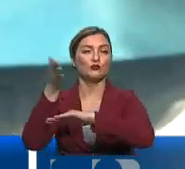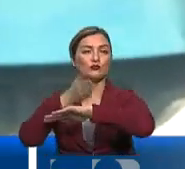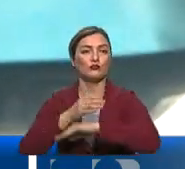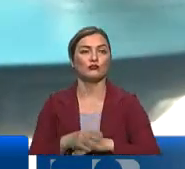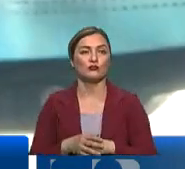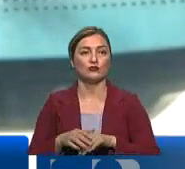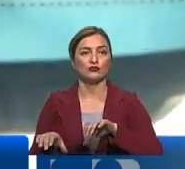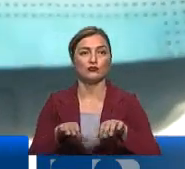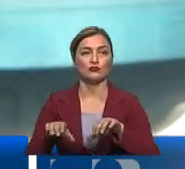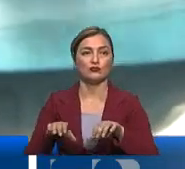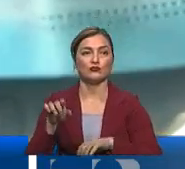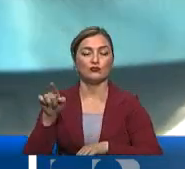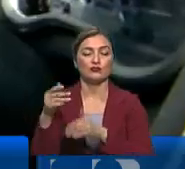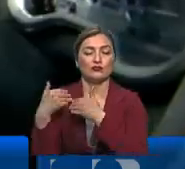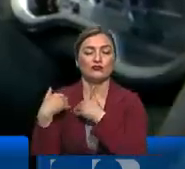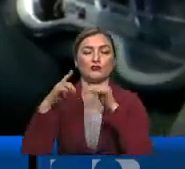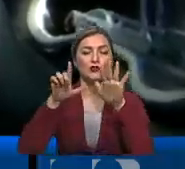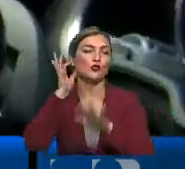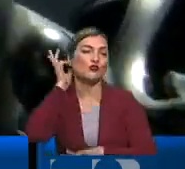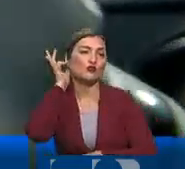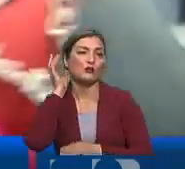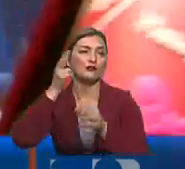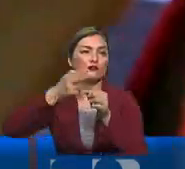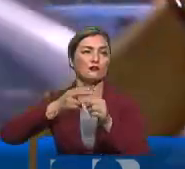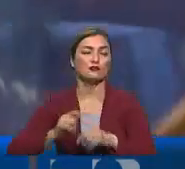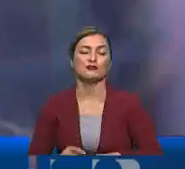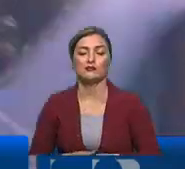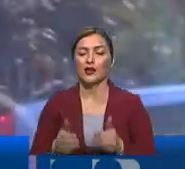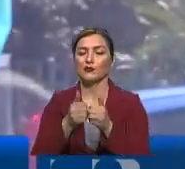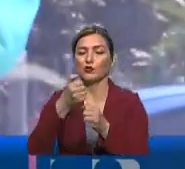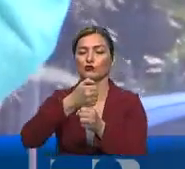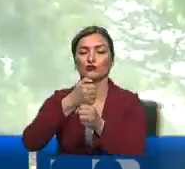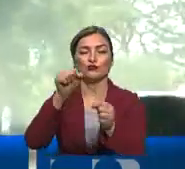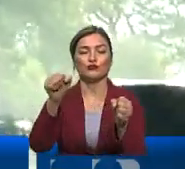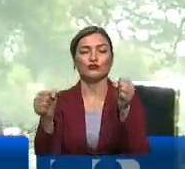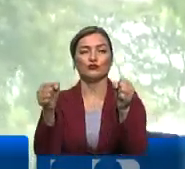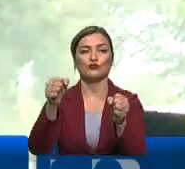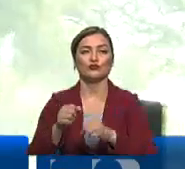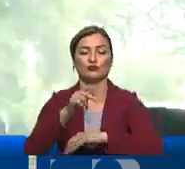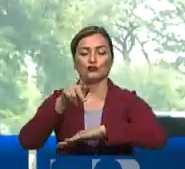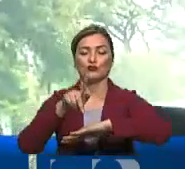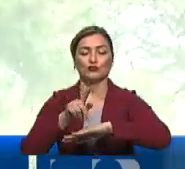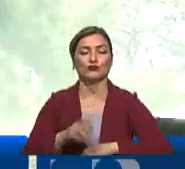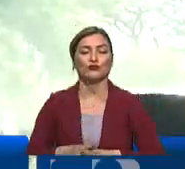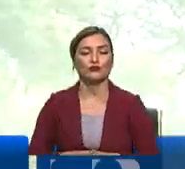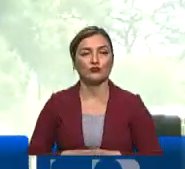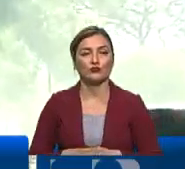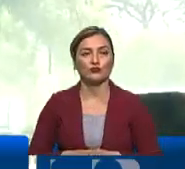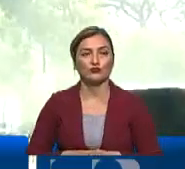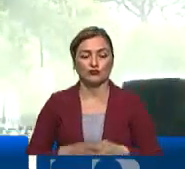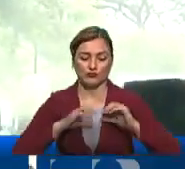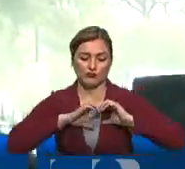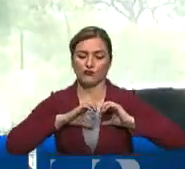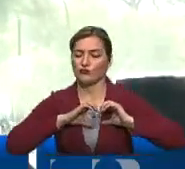Emprendió en esta actividad, tiene a su cargo a 7 mujeres que forman parte de su equipo de choferes. Es una profesión que la hacemos, pero así, del alma, del